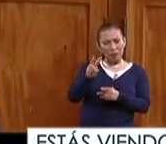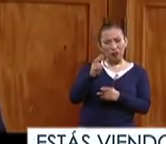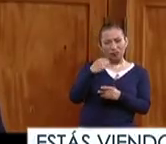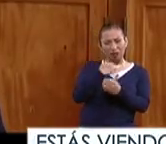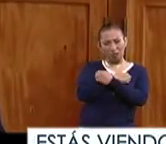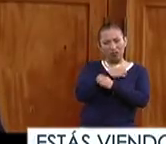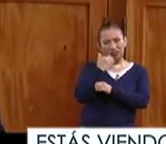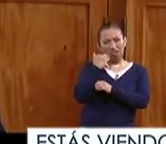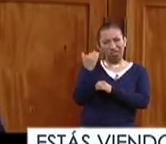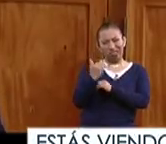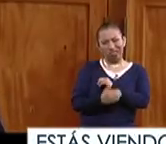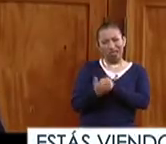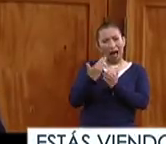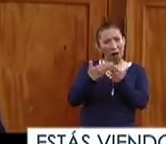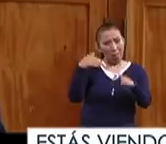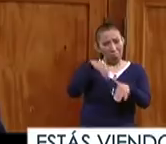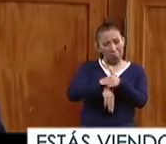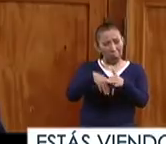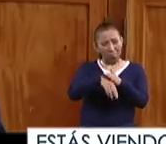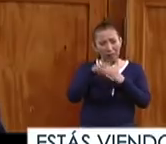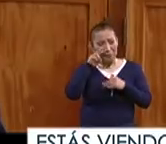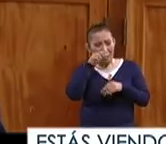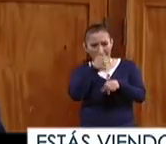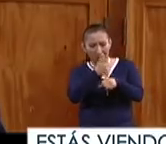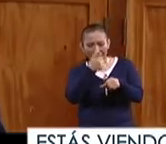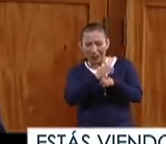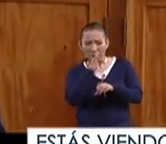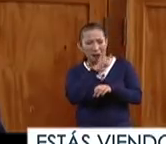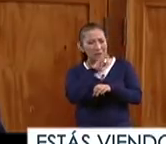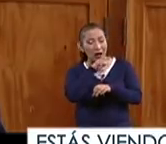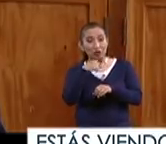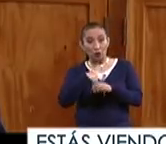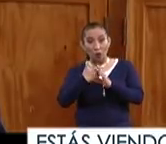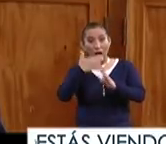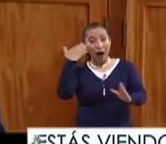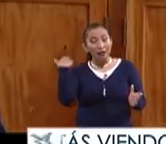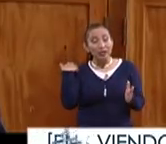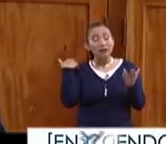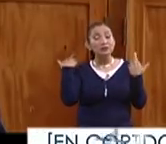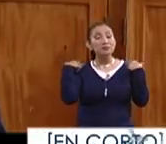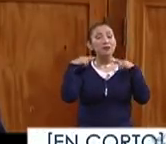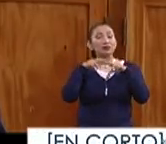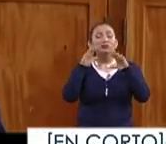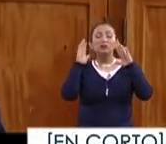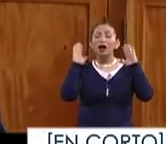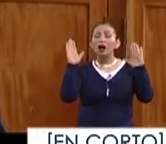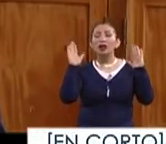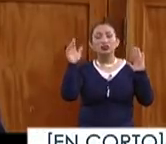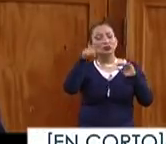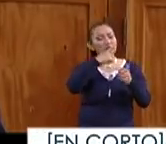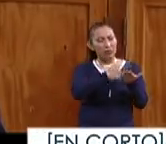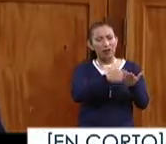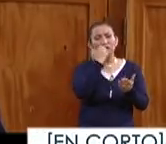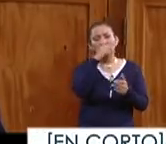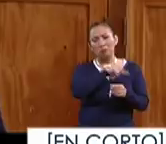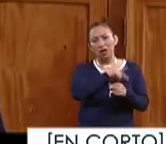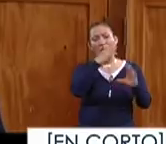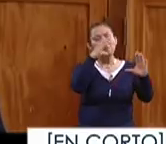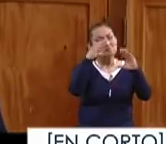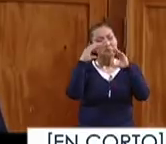educación, y sobre todo de la educación primaria, yo tuve el privilegio de tener extraordinarios maestros en esa escuela,